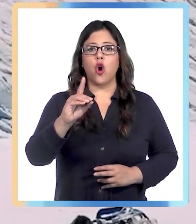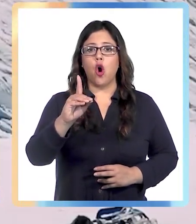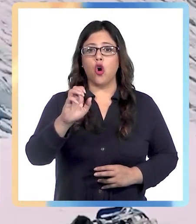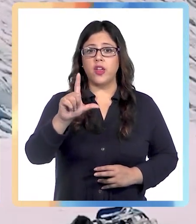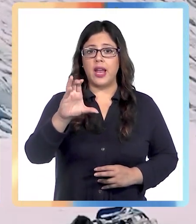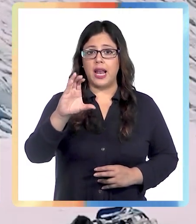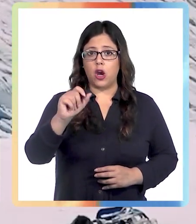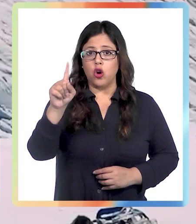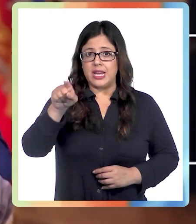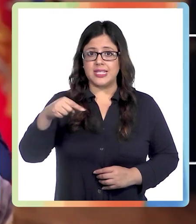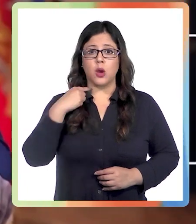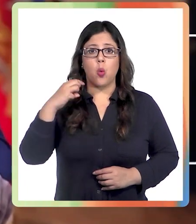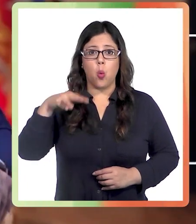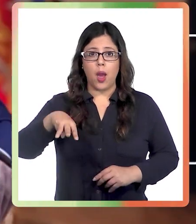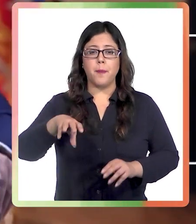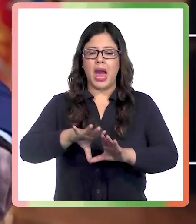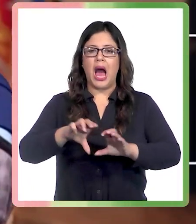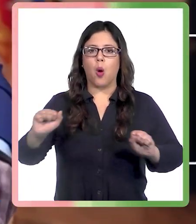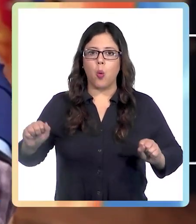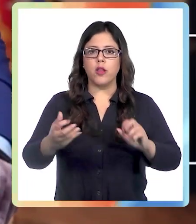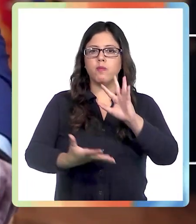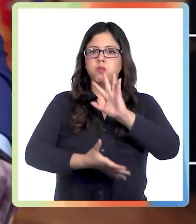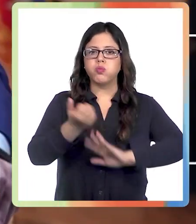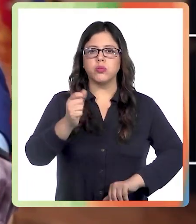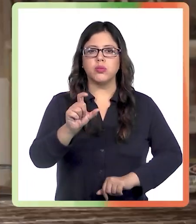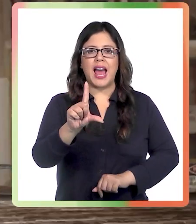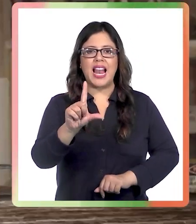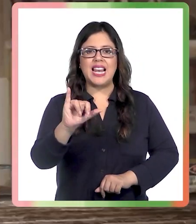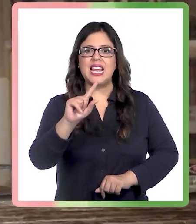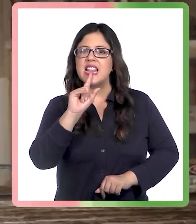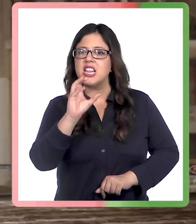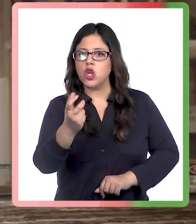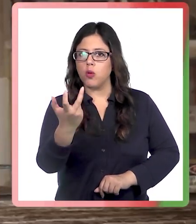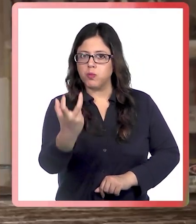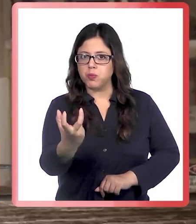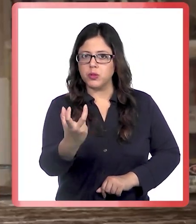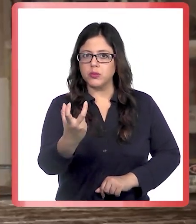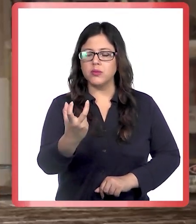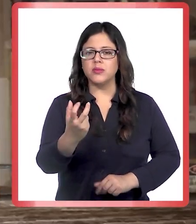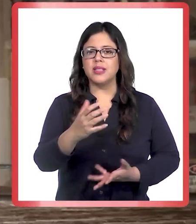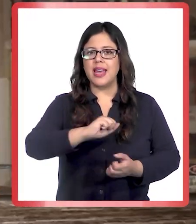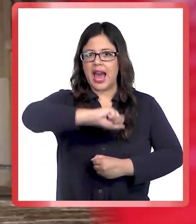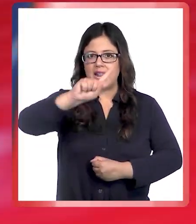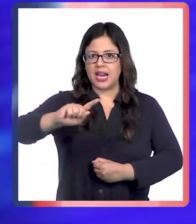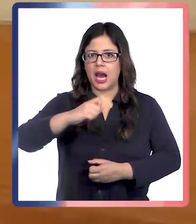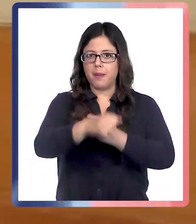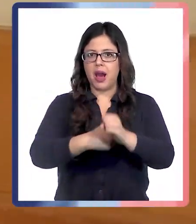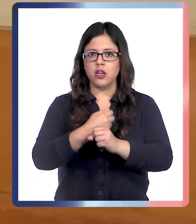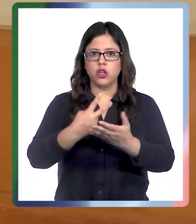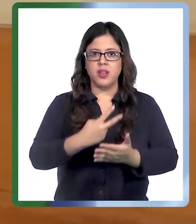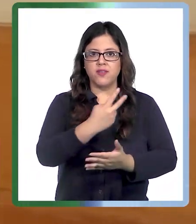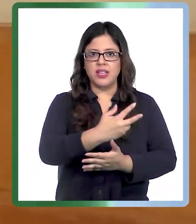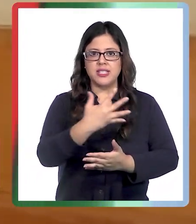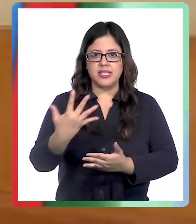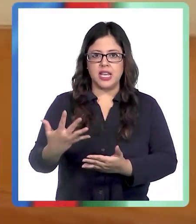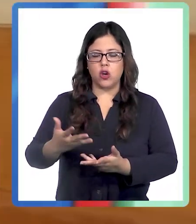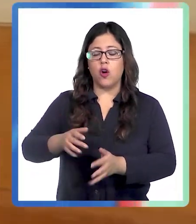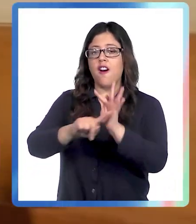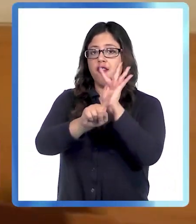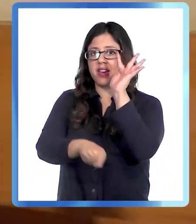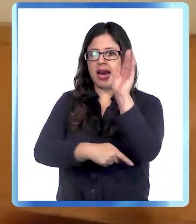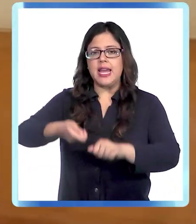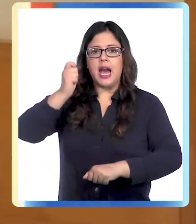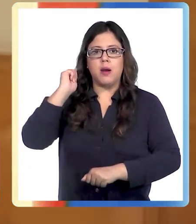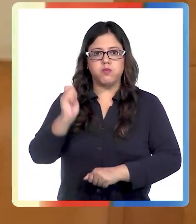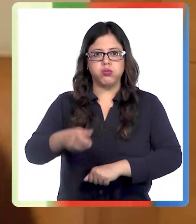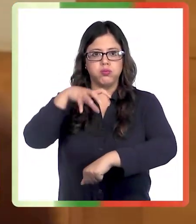Codelco y SQM firmaron un acuerdo para explotar el litio en el Salar de Atacama a partir del 2025. La Fiscalía detuvo y